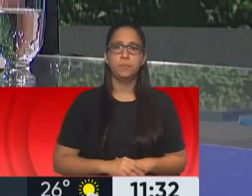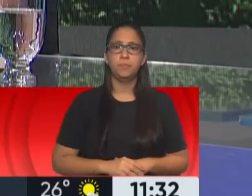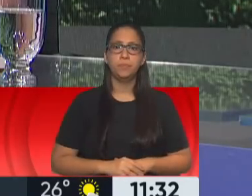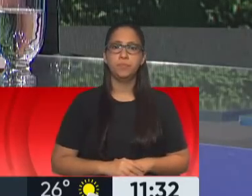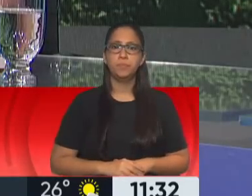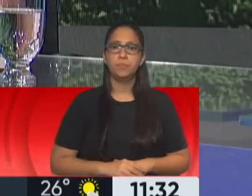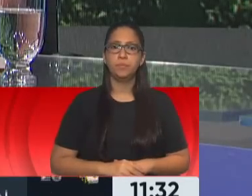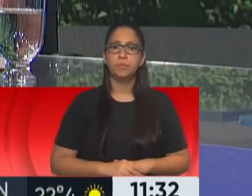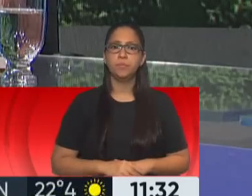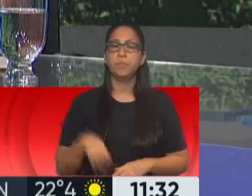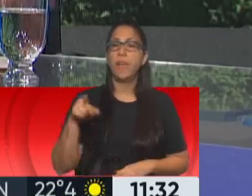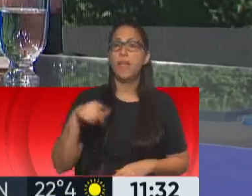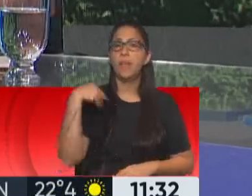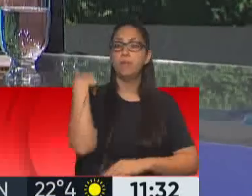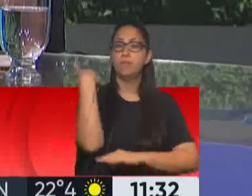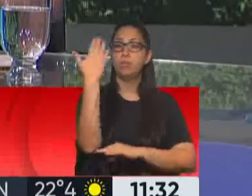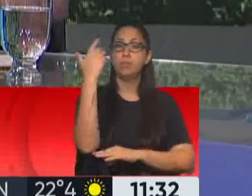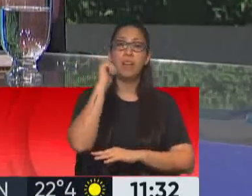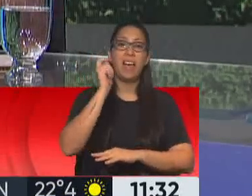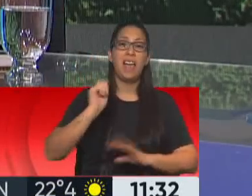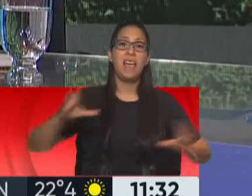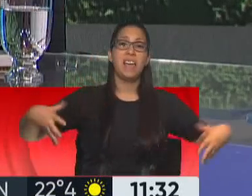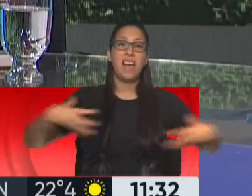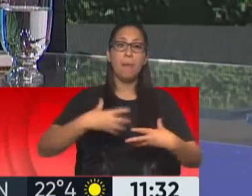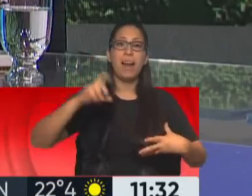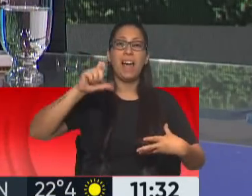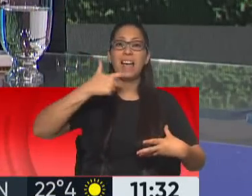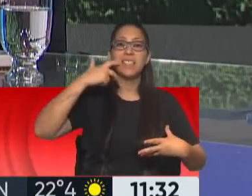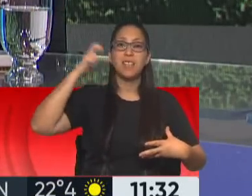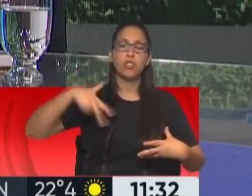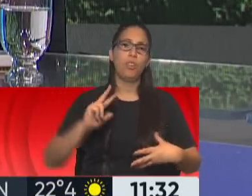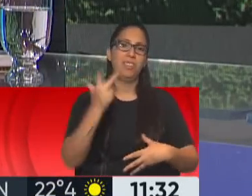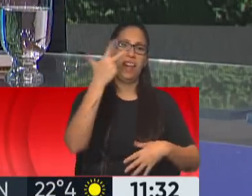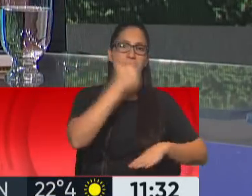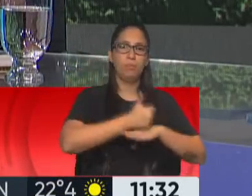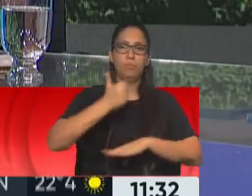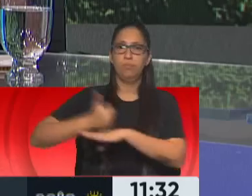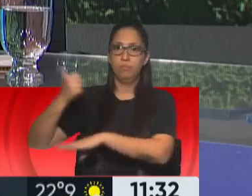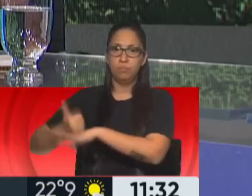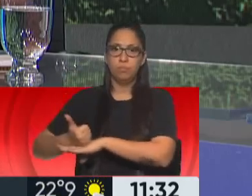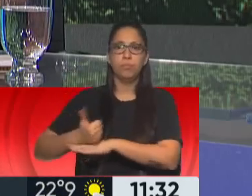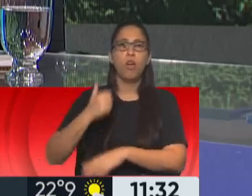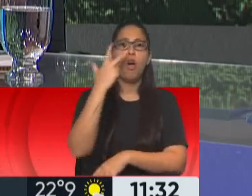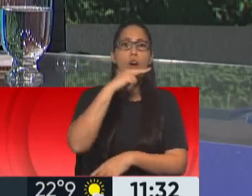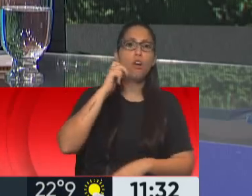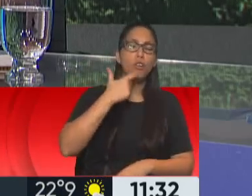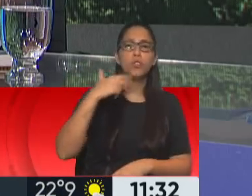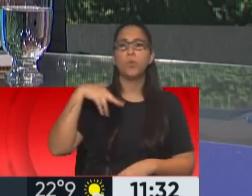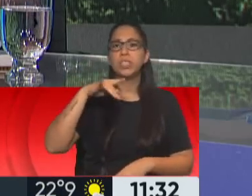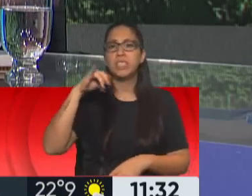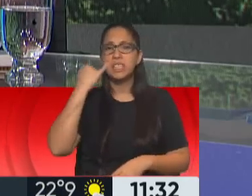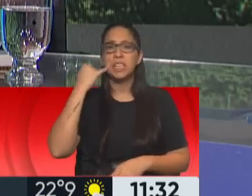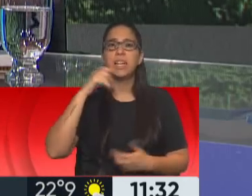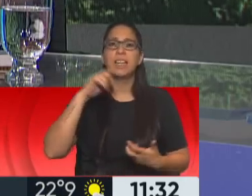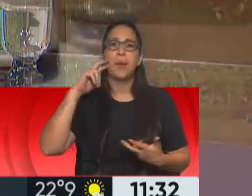De esta manera se manifestaba justamente la Cámara, integrada por 3 magistrados, Barroetaveña, Hornos y Borinsky, a